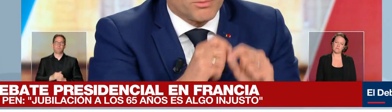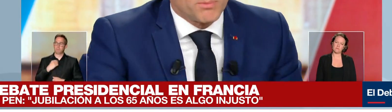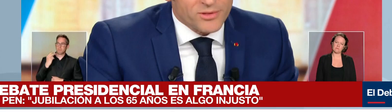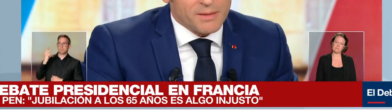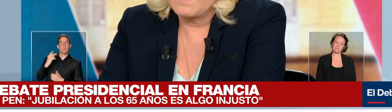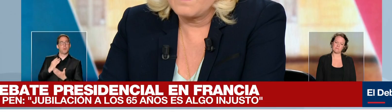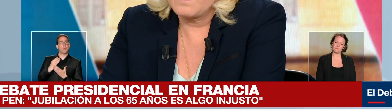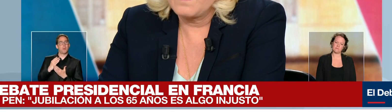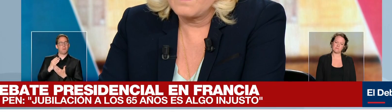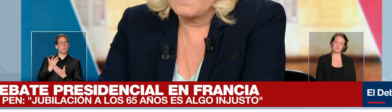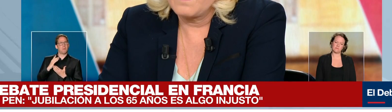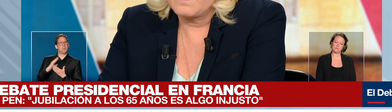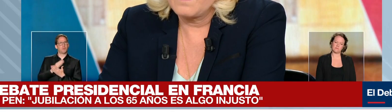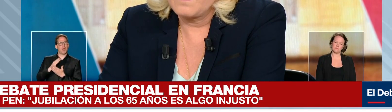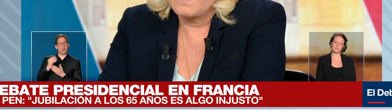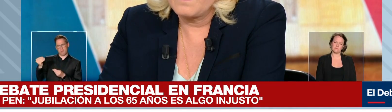Porque lo que está en su